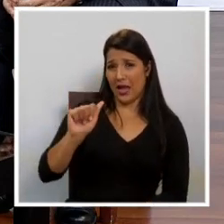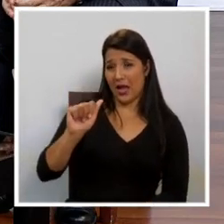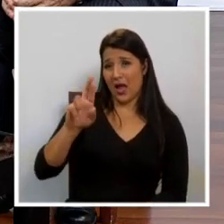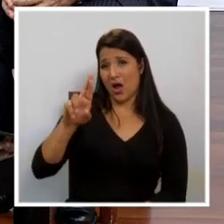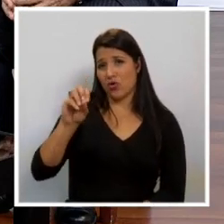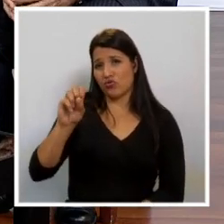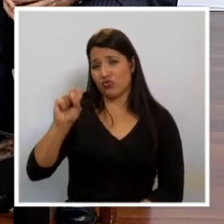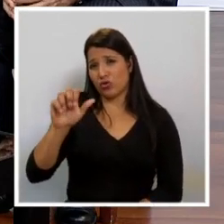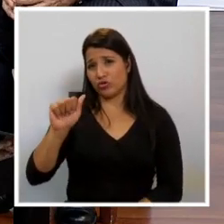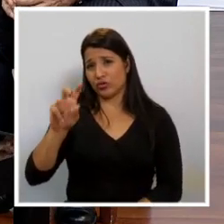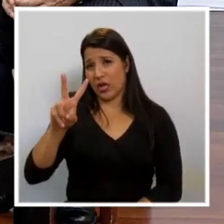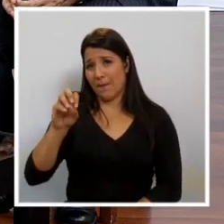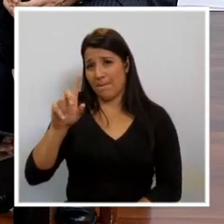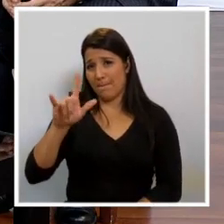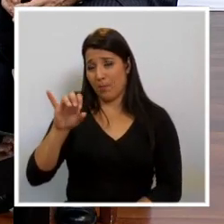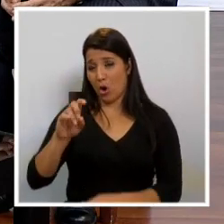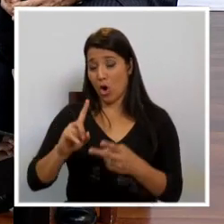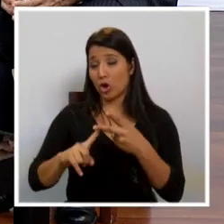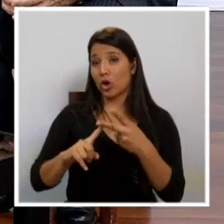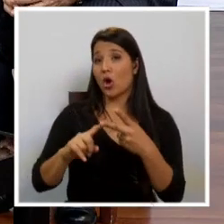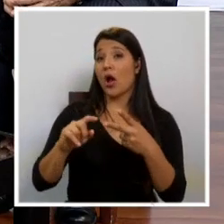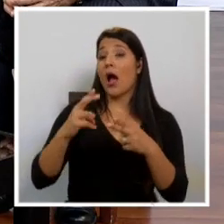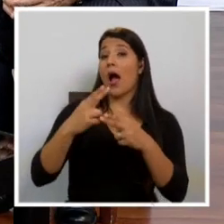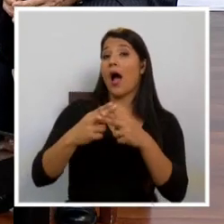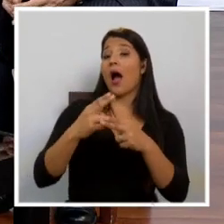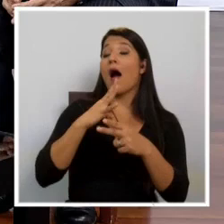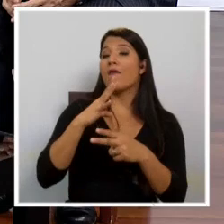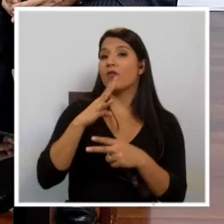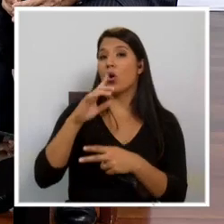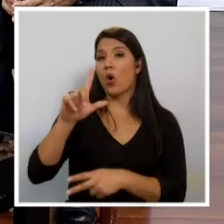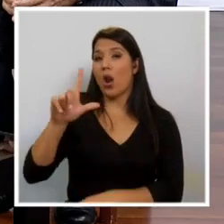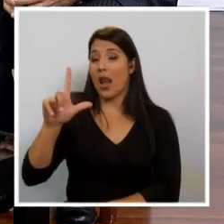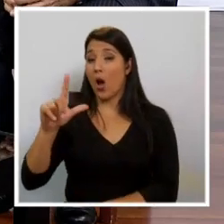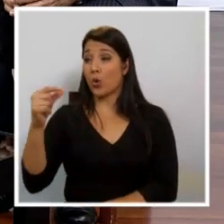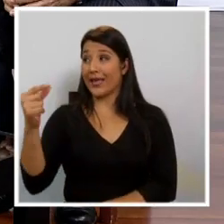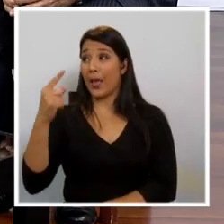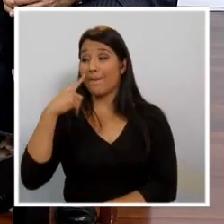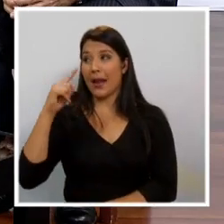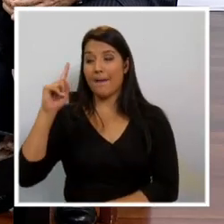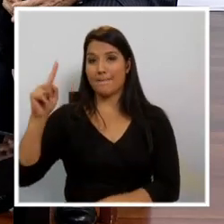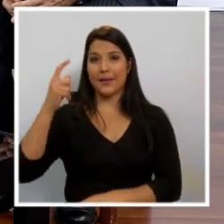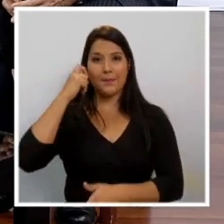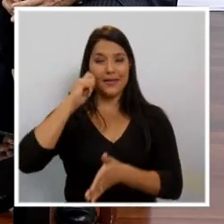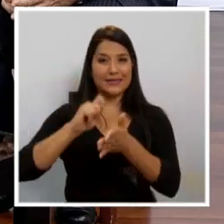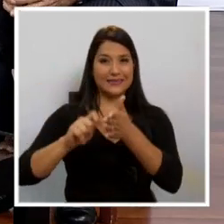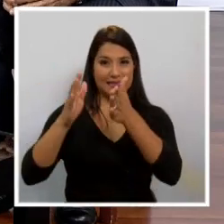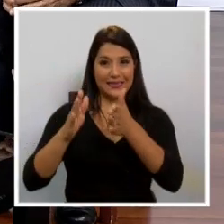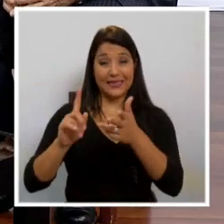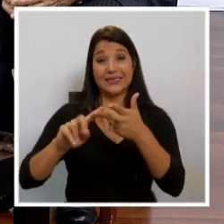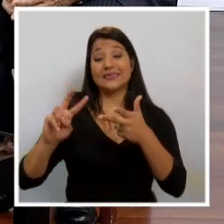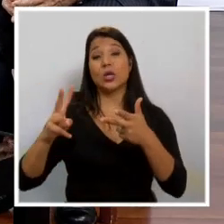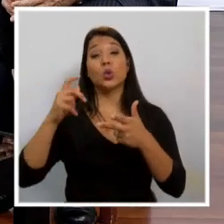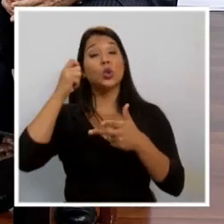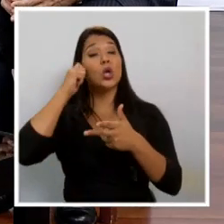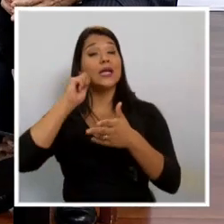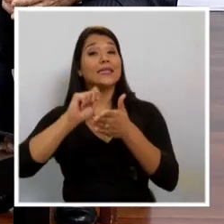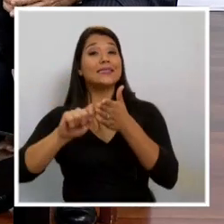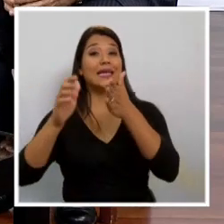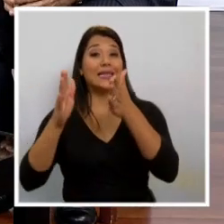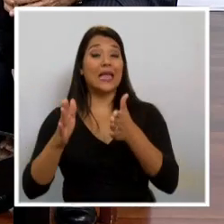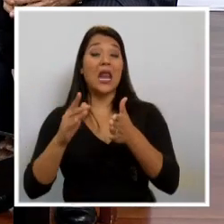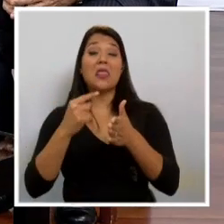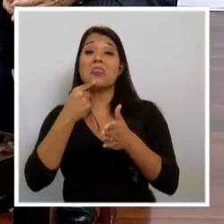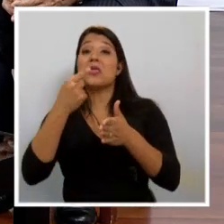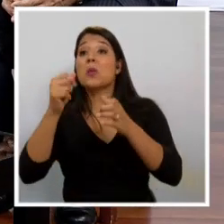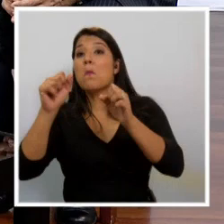la vicepresidencia, se hablaba de Laura Guido para la primera secretaría, y la segunda secretaría se hablaba que podría ser